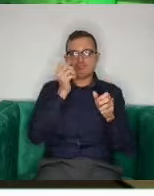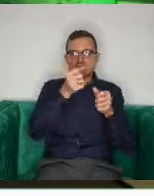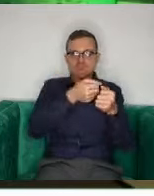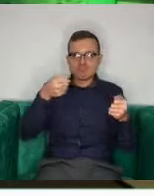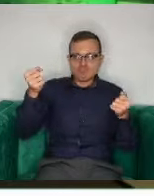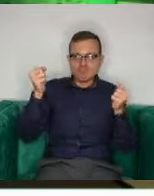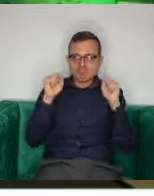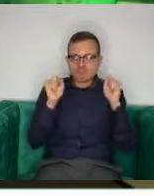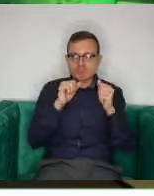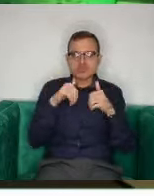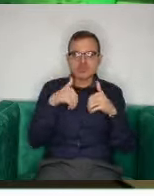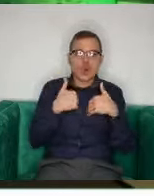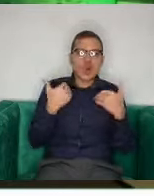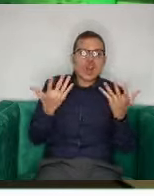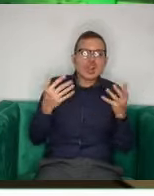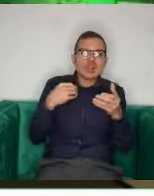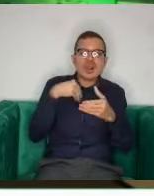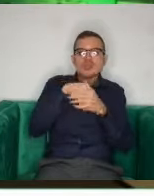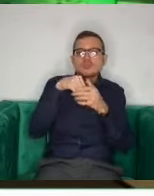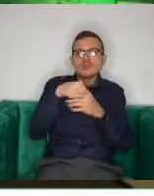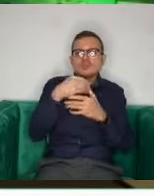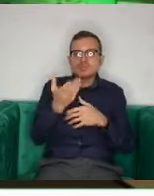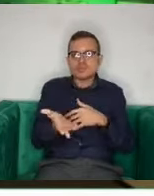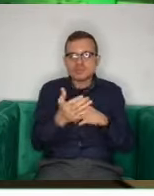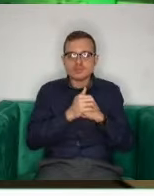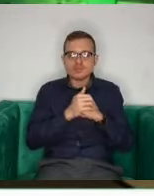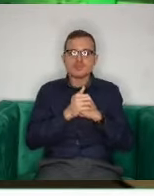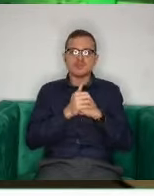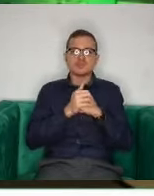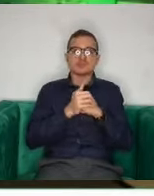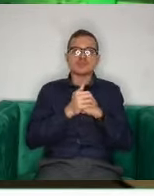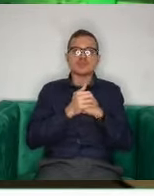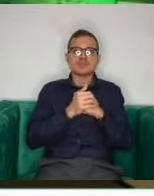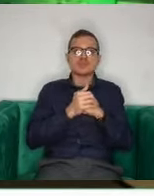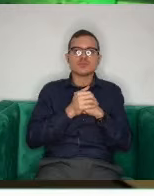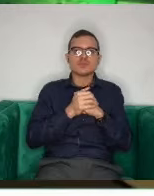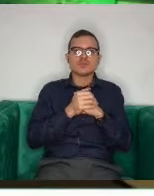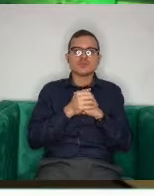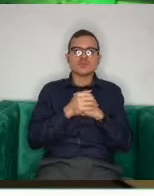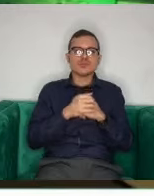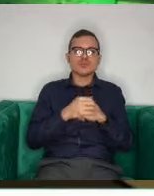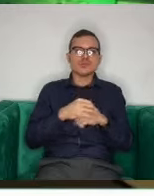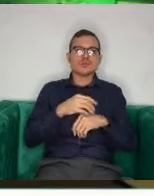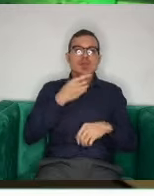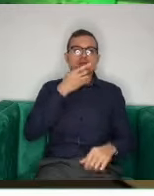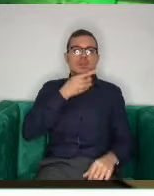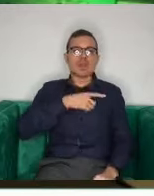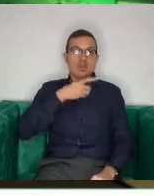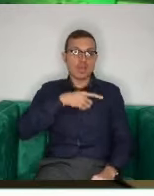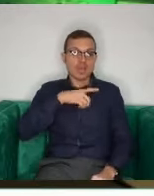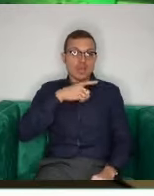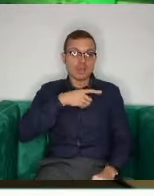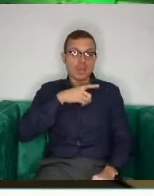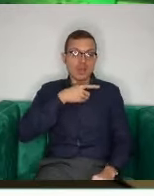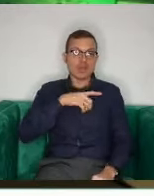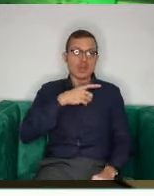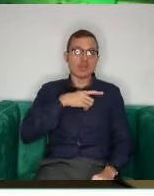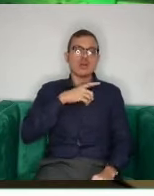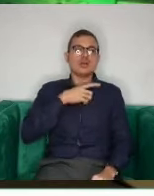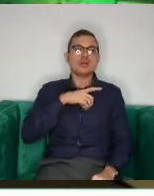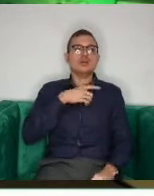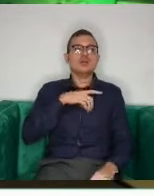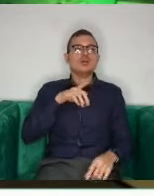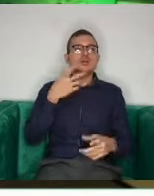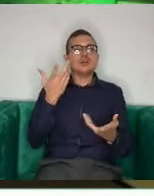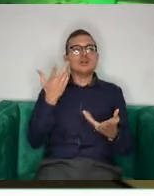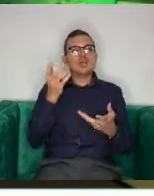ese paciente en el hogar. La importancia que se le da a esa dieta en el hogar. Uh-huh. Si tú lo haces, yo lo hago. Ese